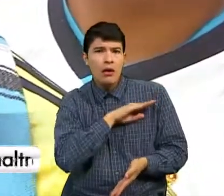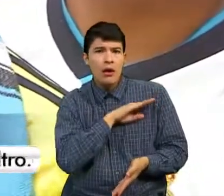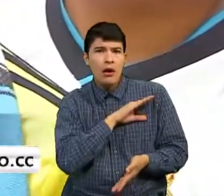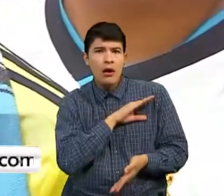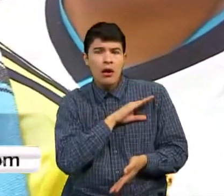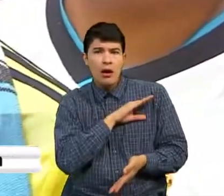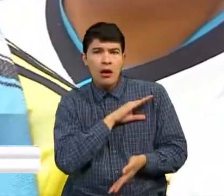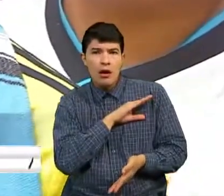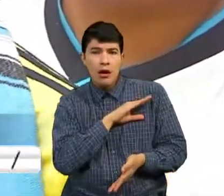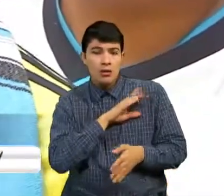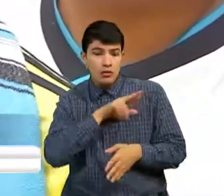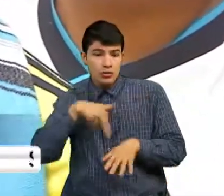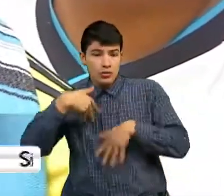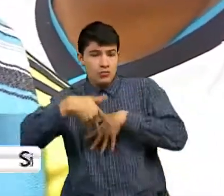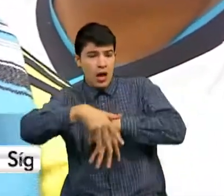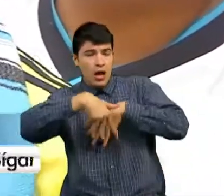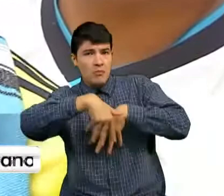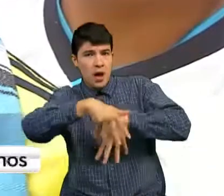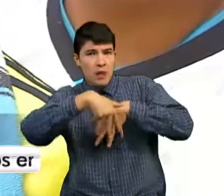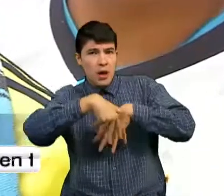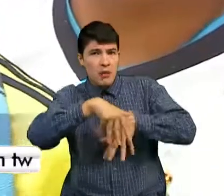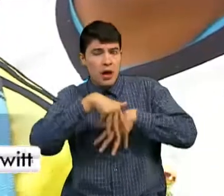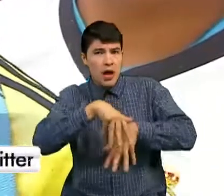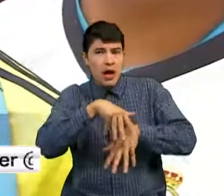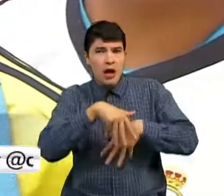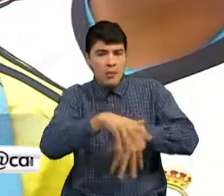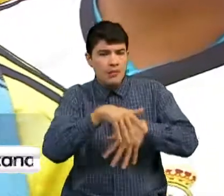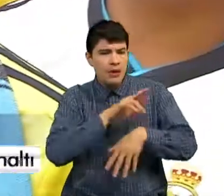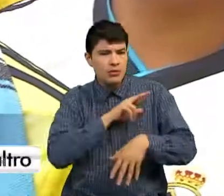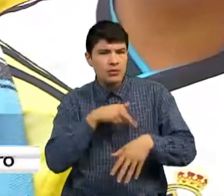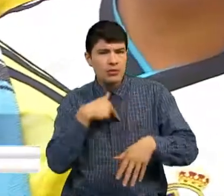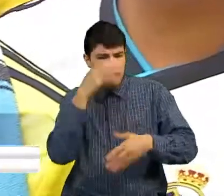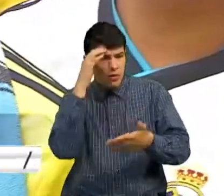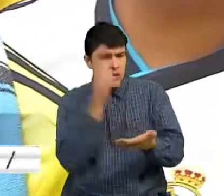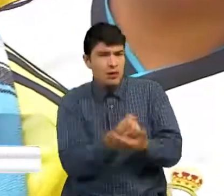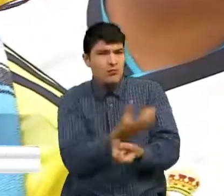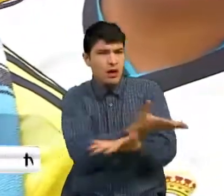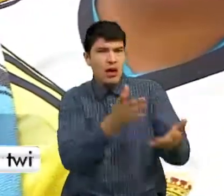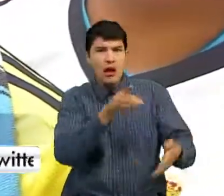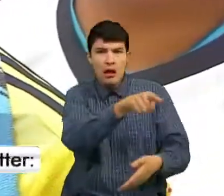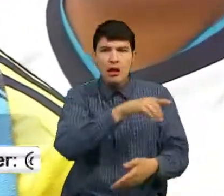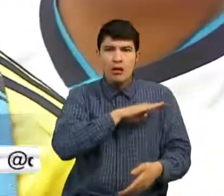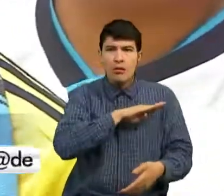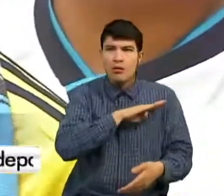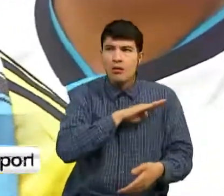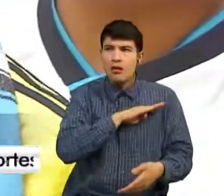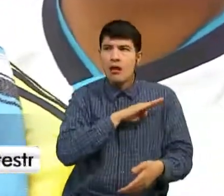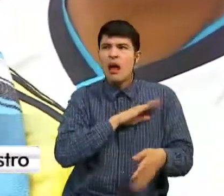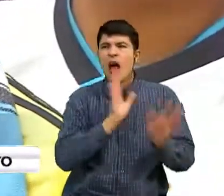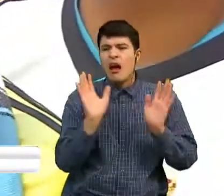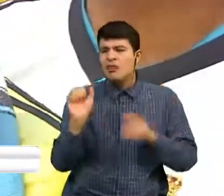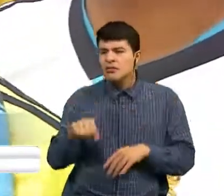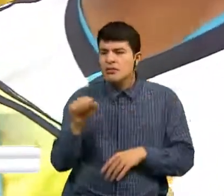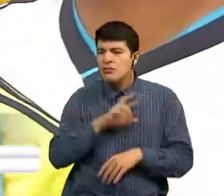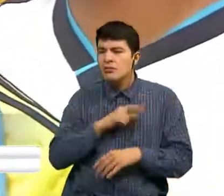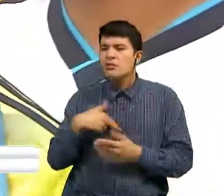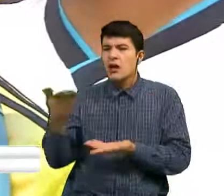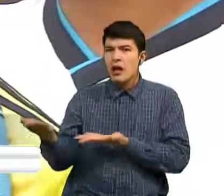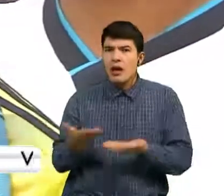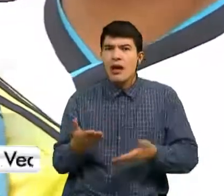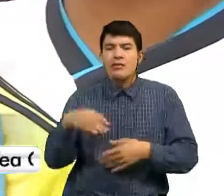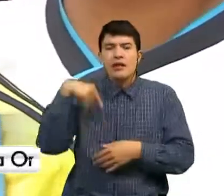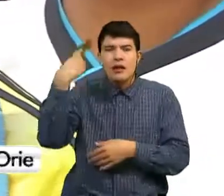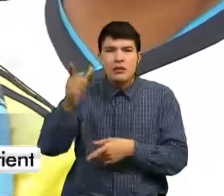marcha pacífica que hacemos para manifestar nuestras inconformidades, ellos llegan y nos cogen y sí, bueno, vamos a recibirlos dentro